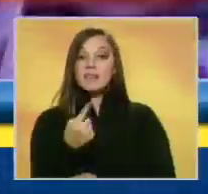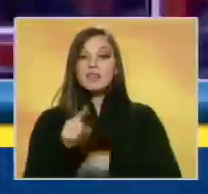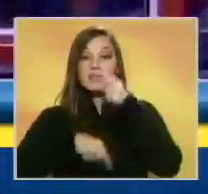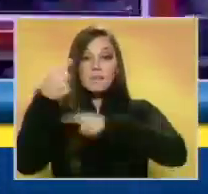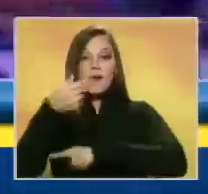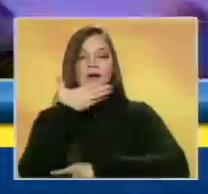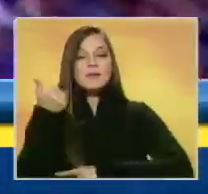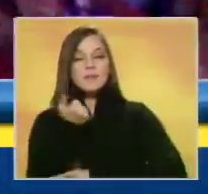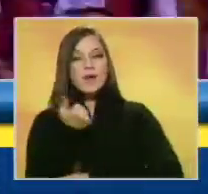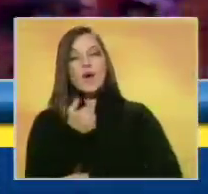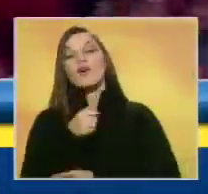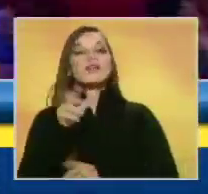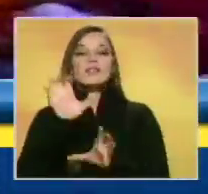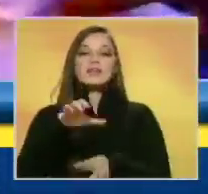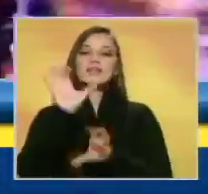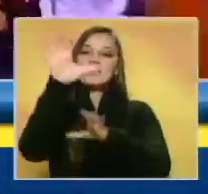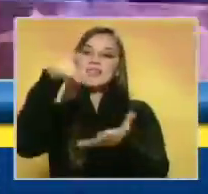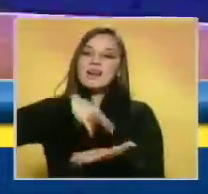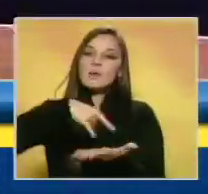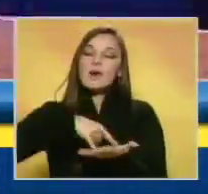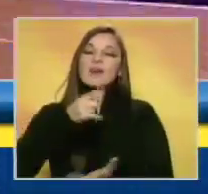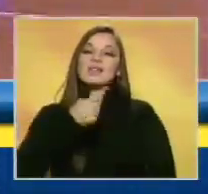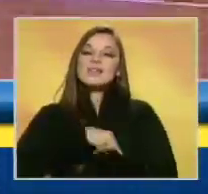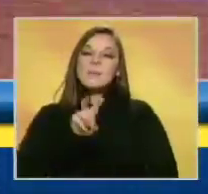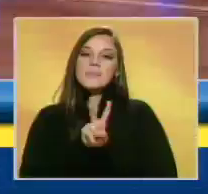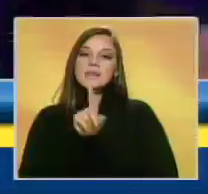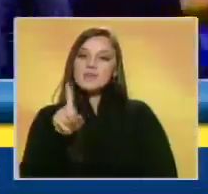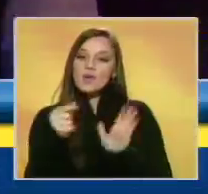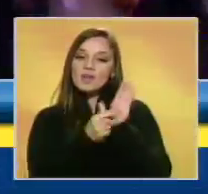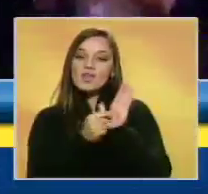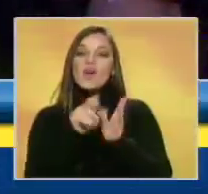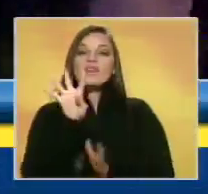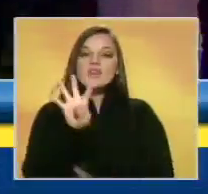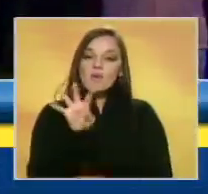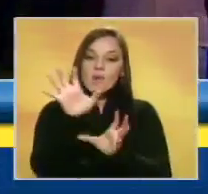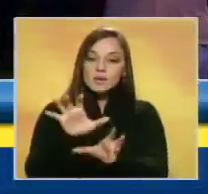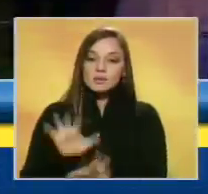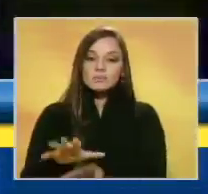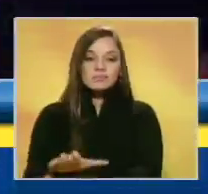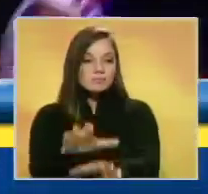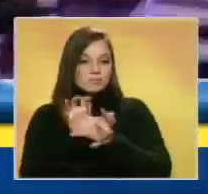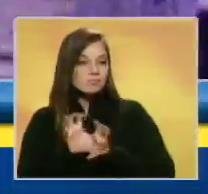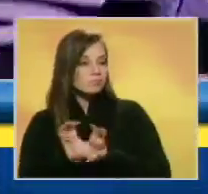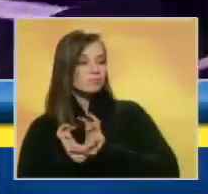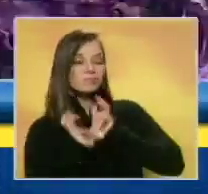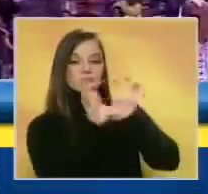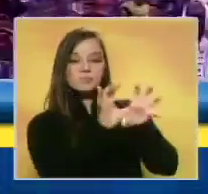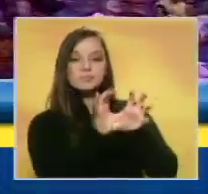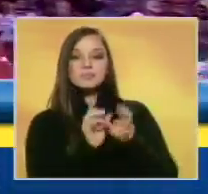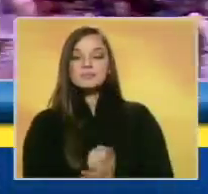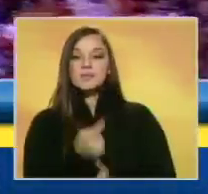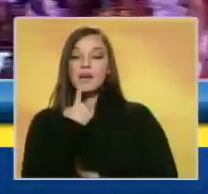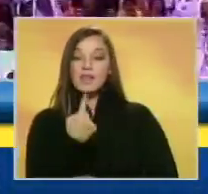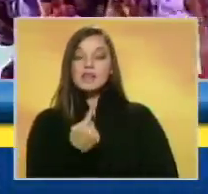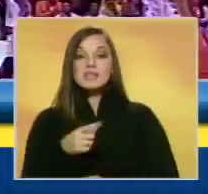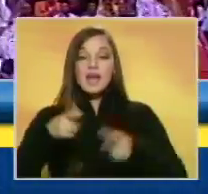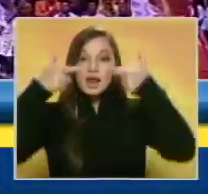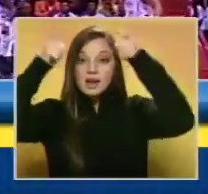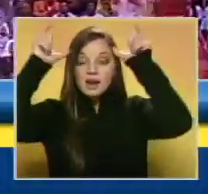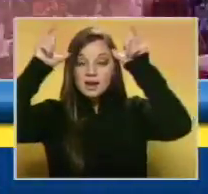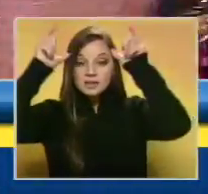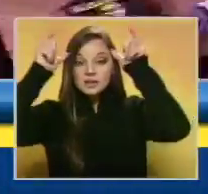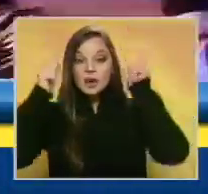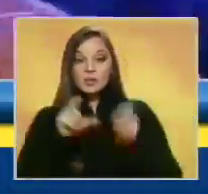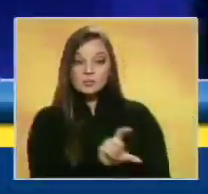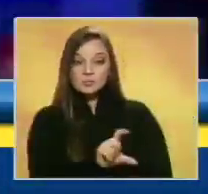el mejor por Trotamundos con 21 unidades y 4 asistencias. En otros resultados, Bucaneros de La Guaira superó a Toros de Aragua 90-80